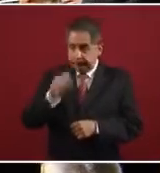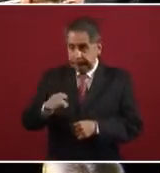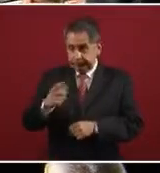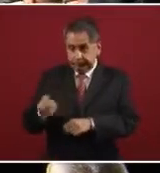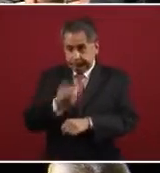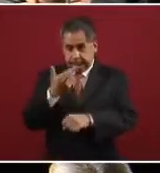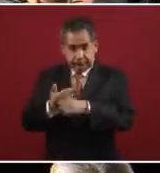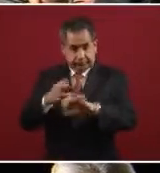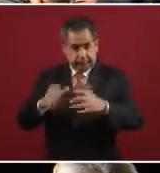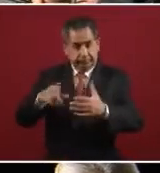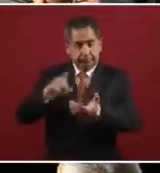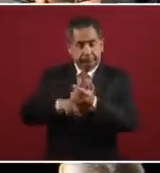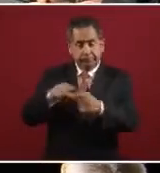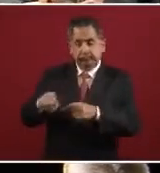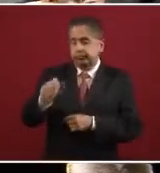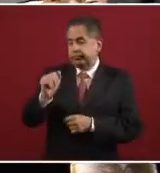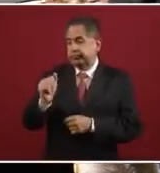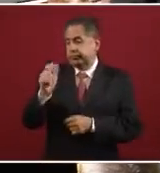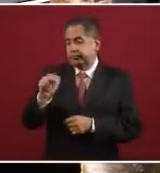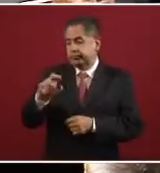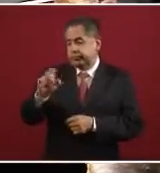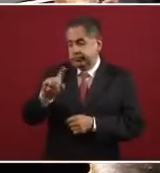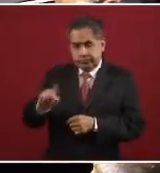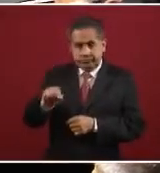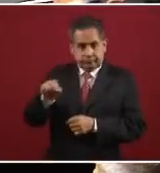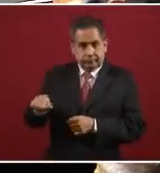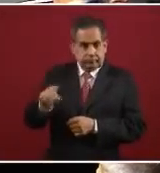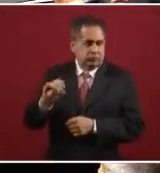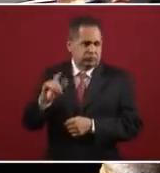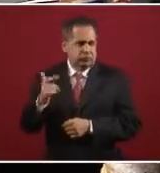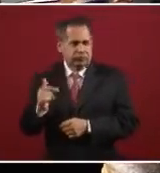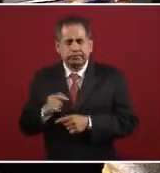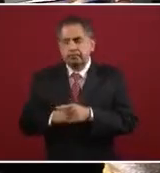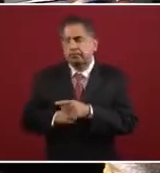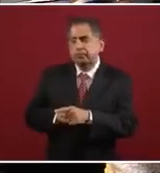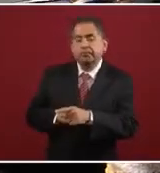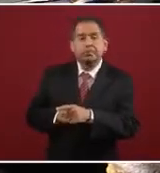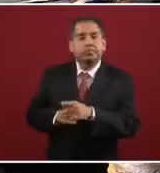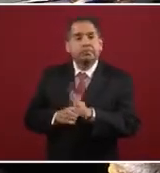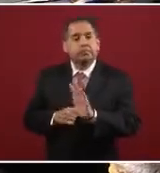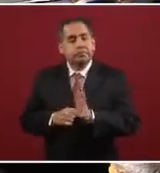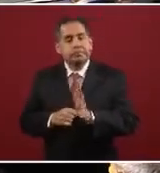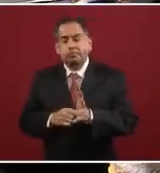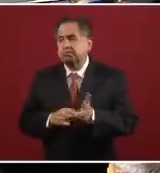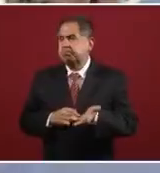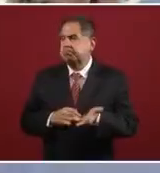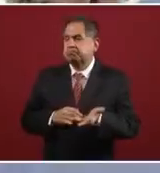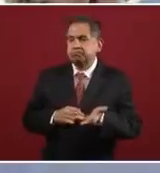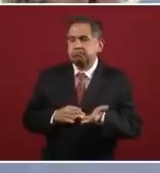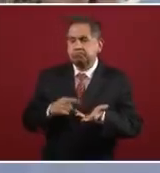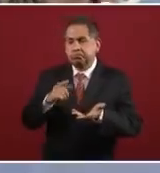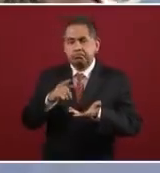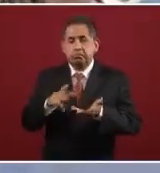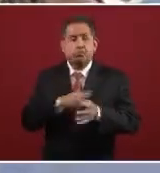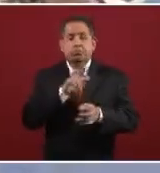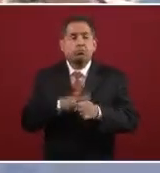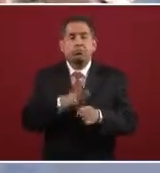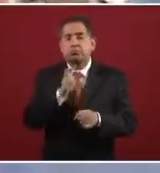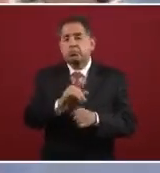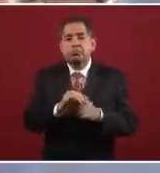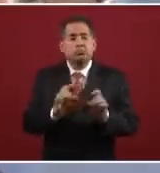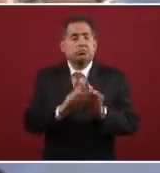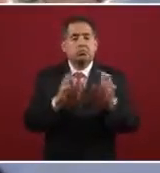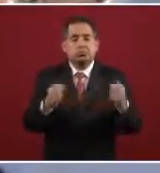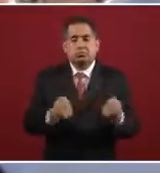secretaria Sánchez Cordero que esto ya estaba cayendo, bueno, que era normal, que ocurría en